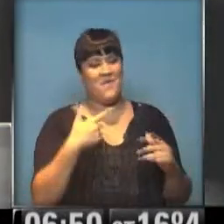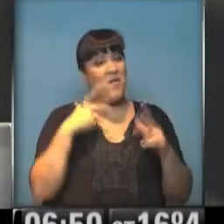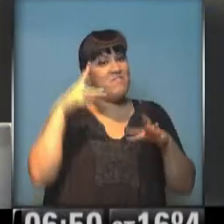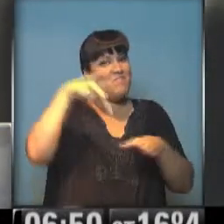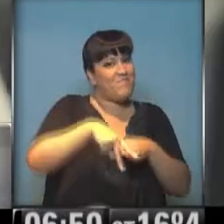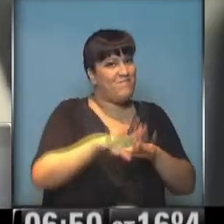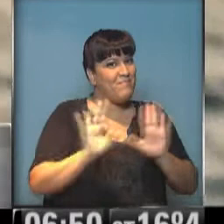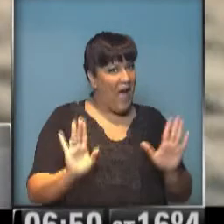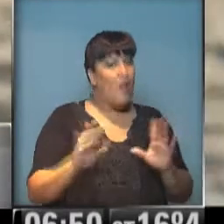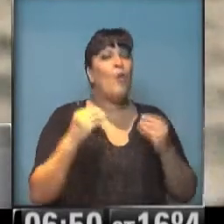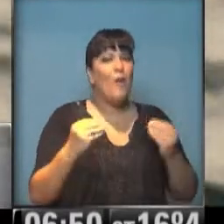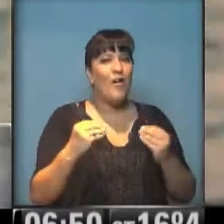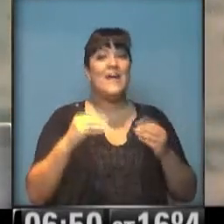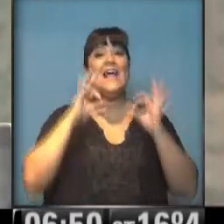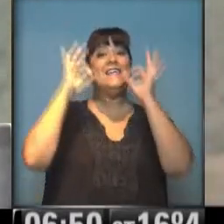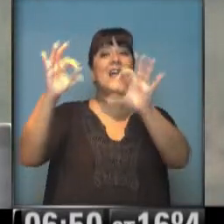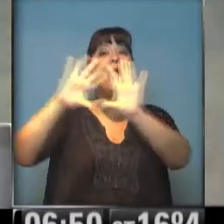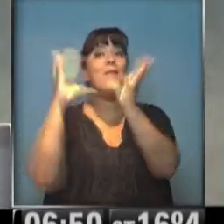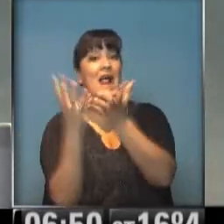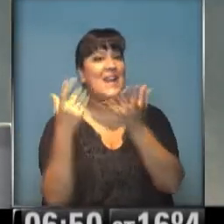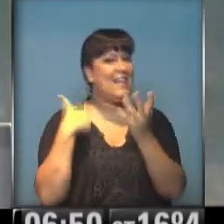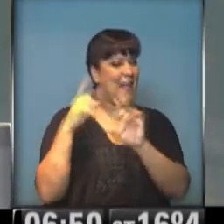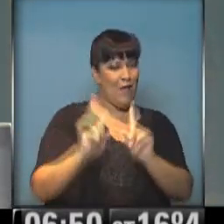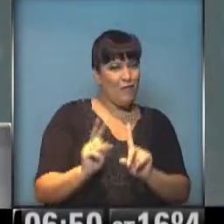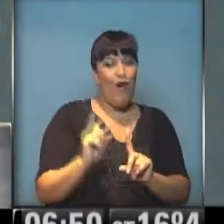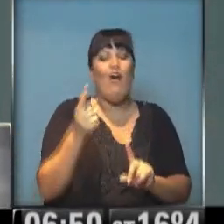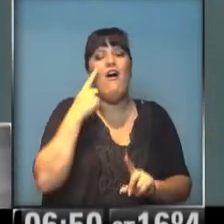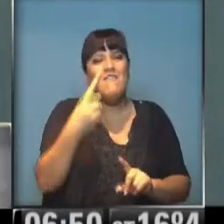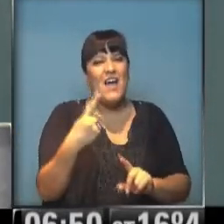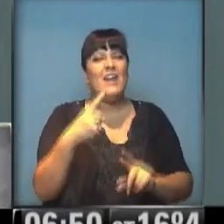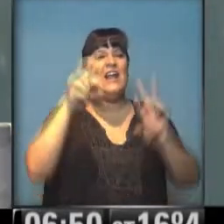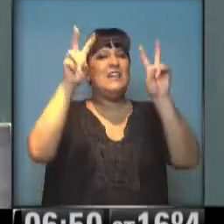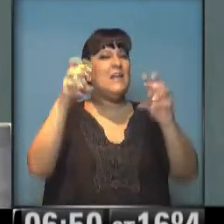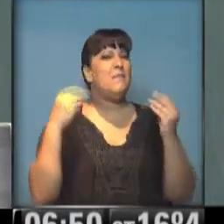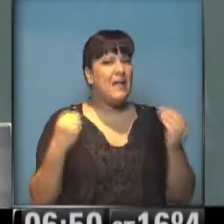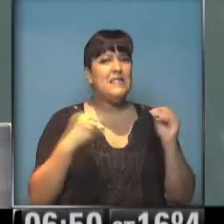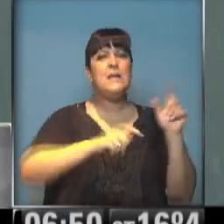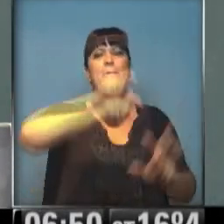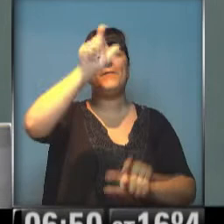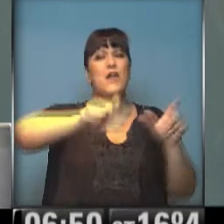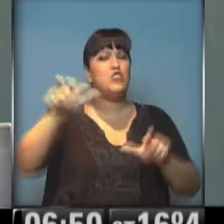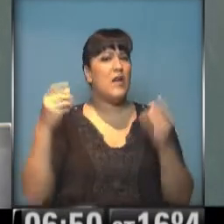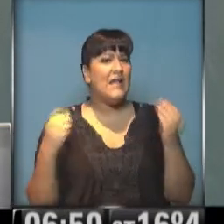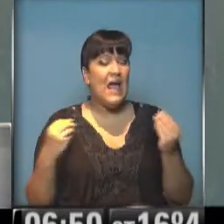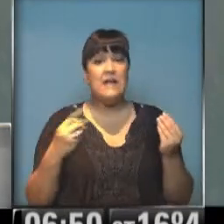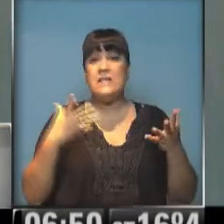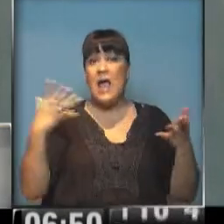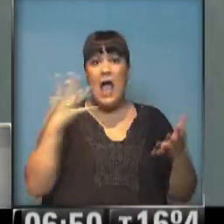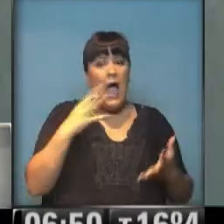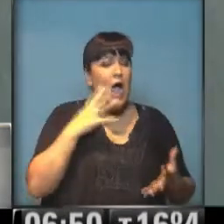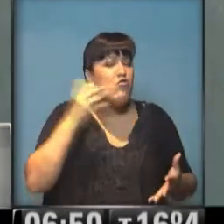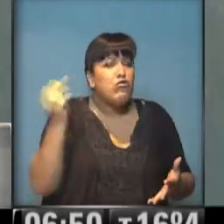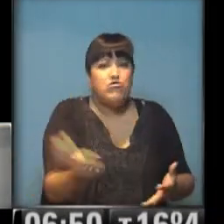porque la verdad, qué planeta llegaron o por qué estrella pasaron no es el tema, sino fijarnos qué hacemos como género humano cuando hay algo tan importante